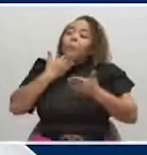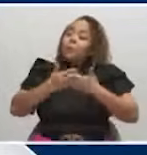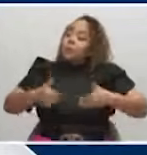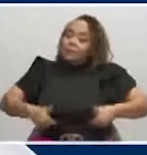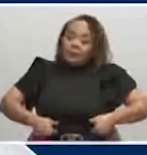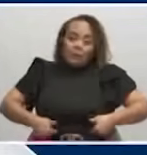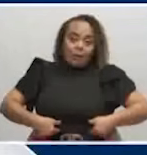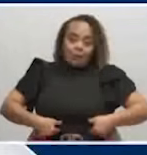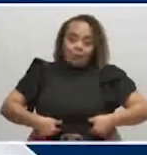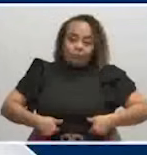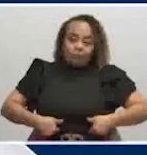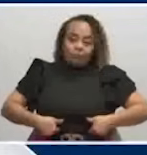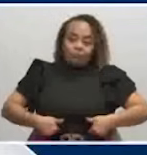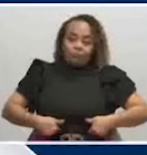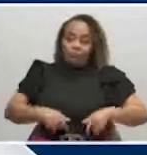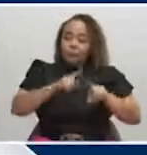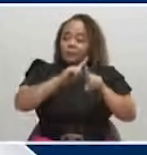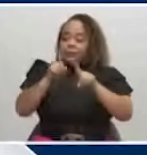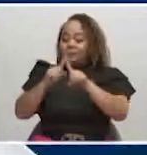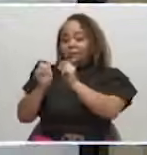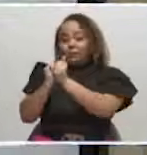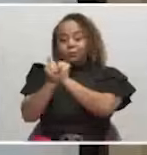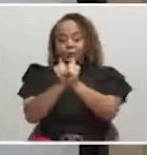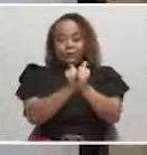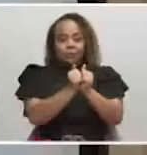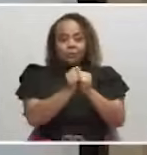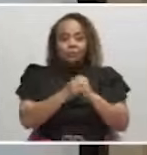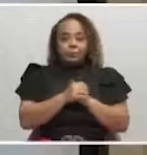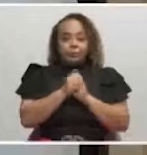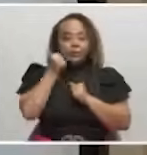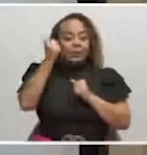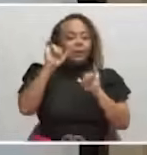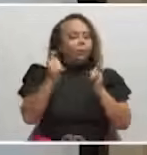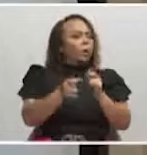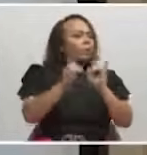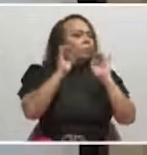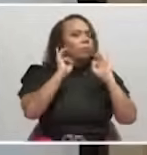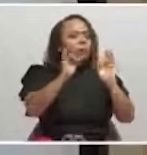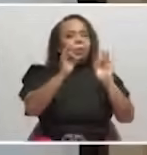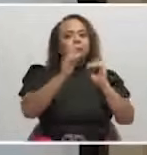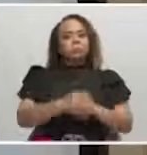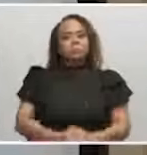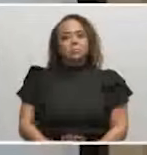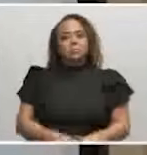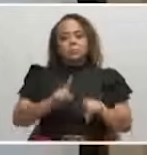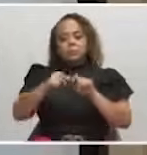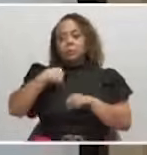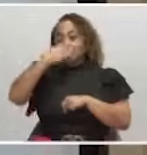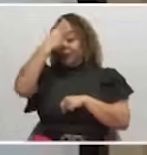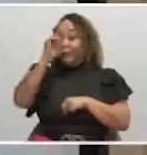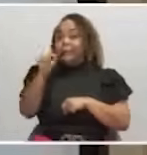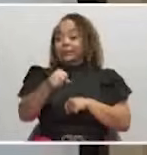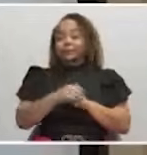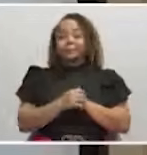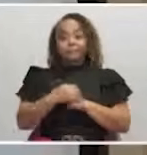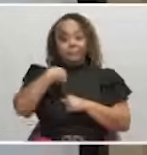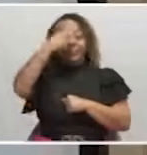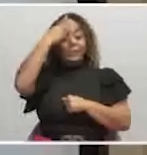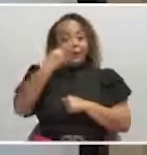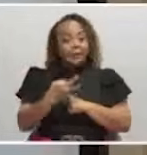que en varios torneos puso a la liga a jugar muy bien, pero creo que sí. Yo creo